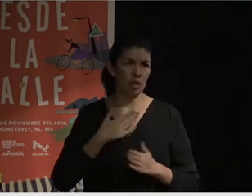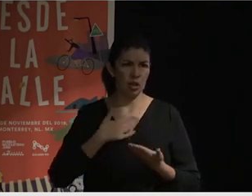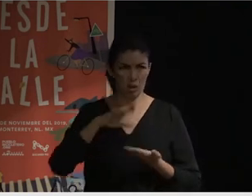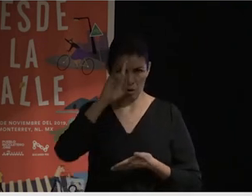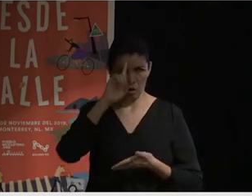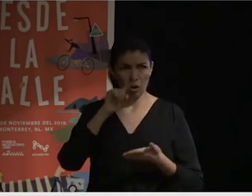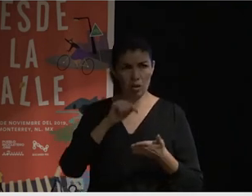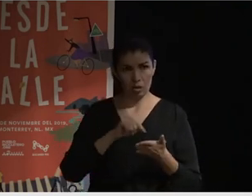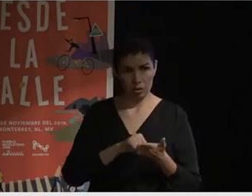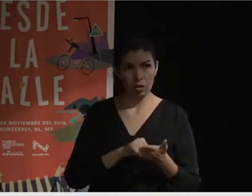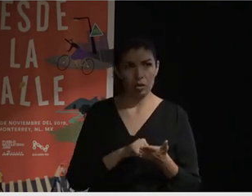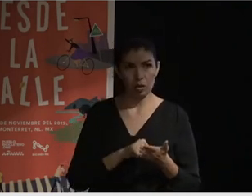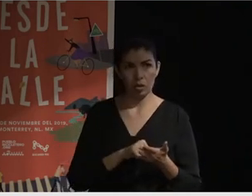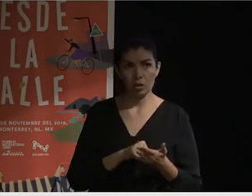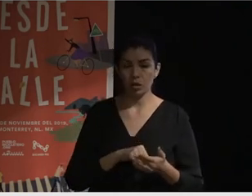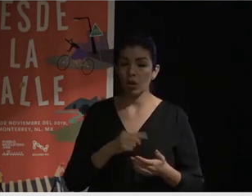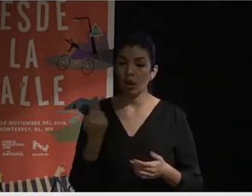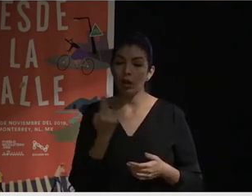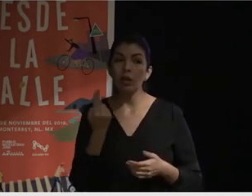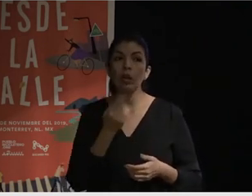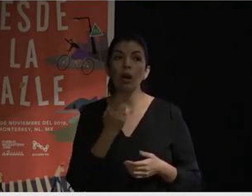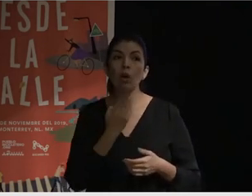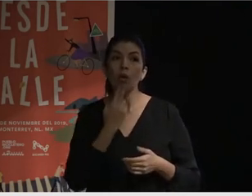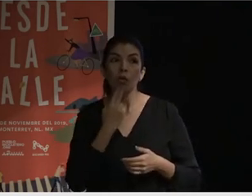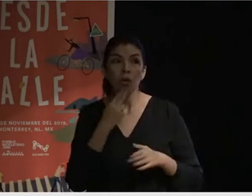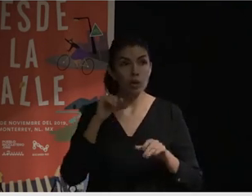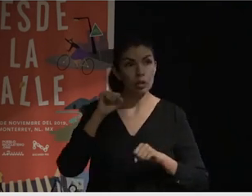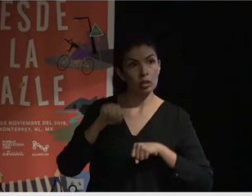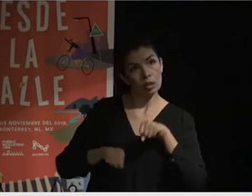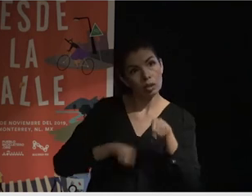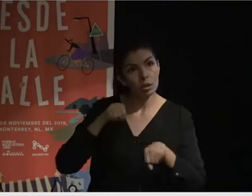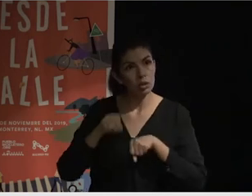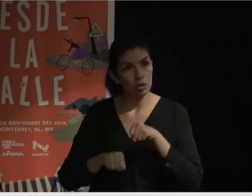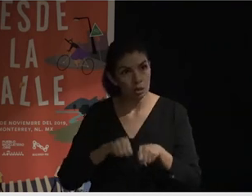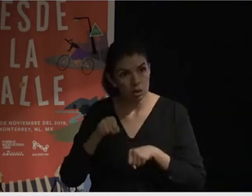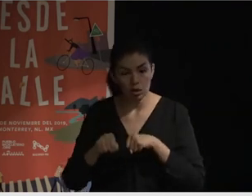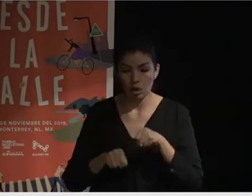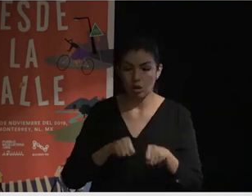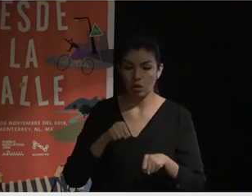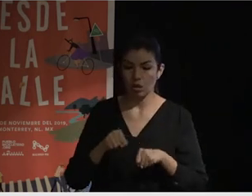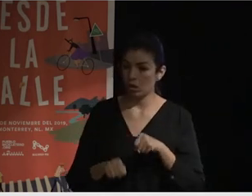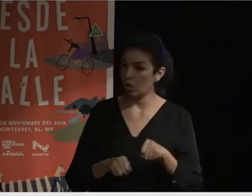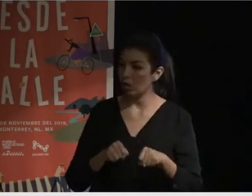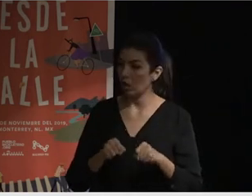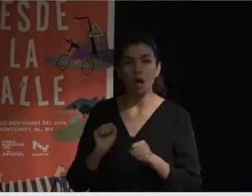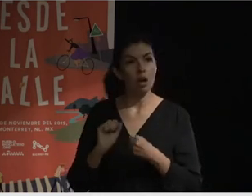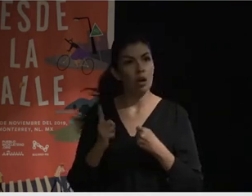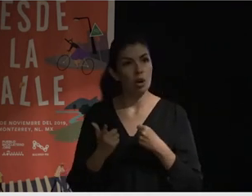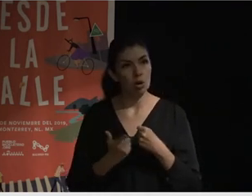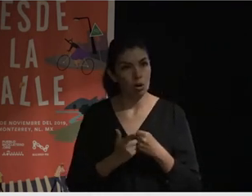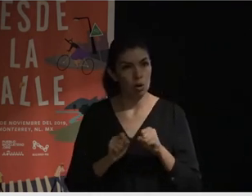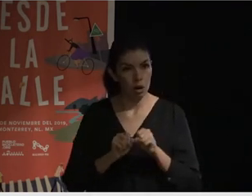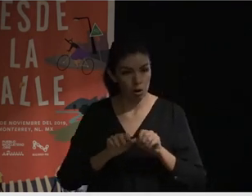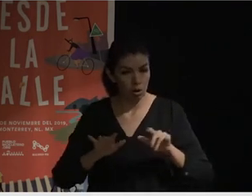que situar el uso de la bicicleta, el fomento de la bicicleta, como también procesos de descolonización, ¿no? O sea, Boaventura